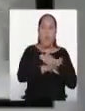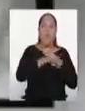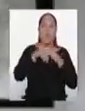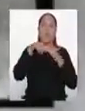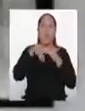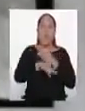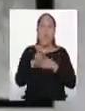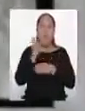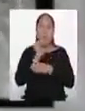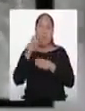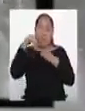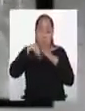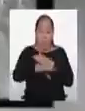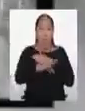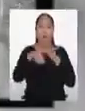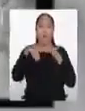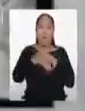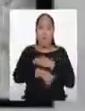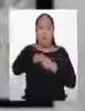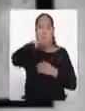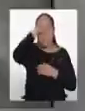reiteradas agresiones a lo largo de la frontera.